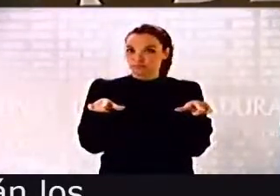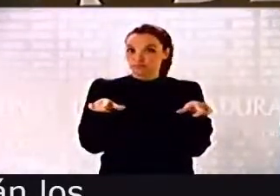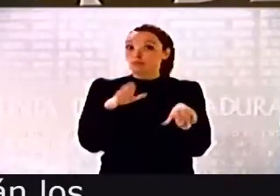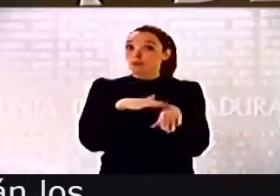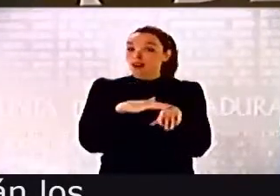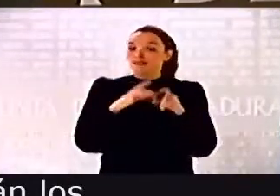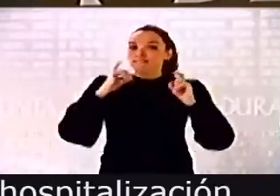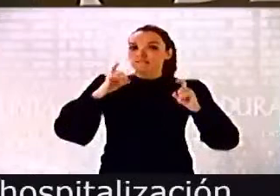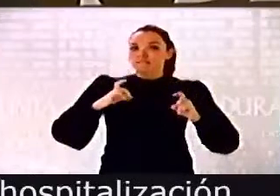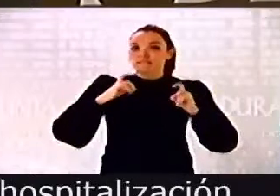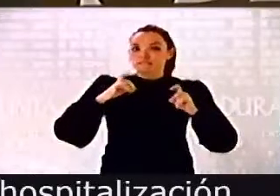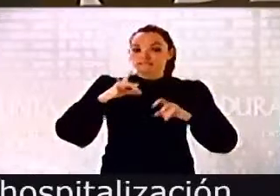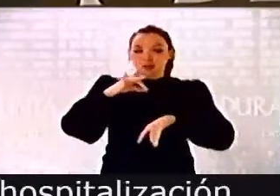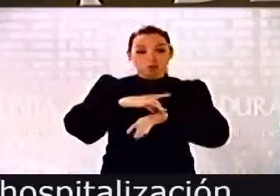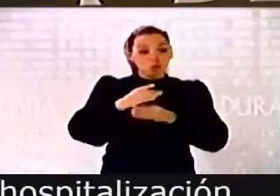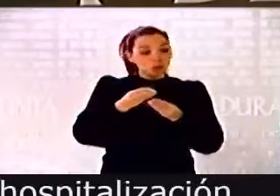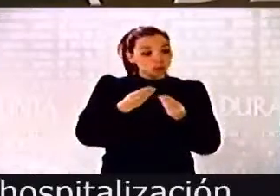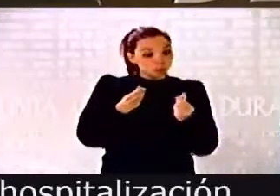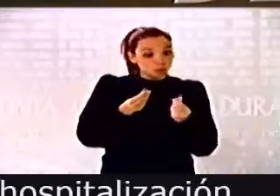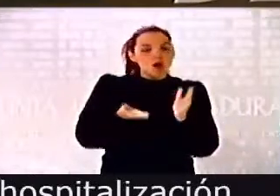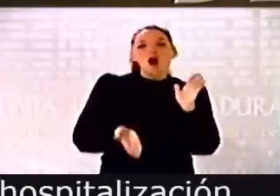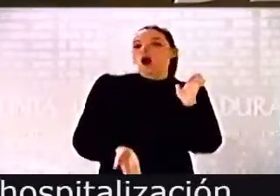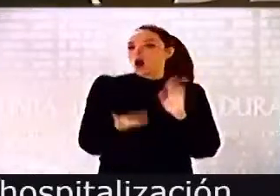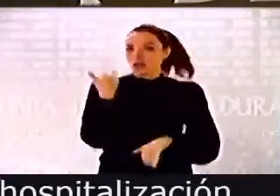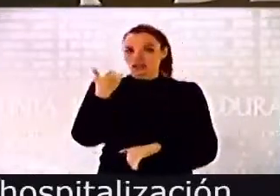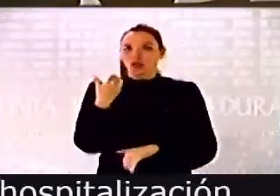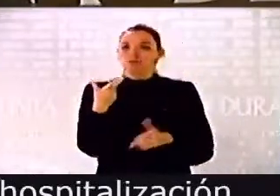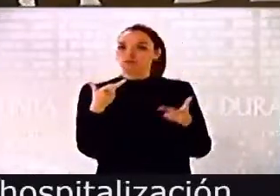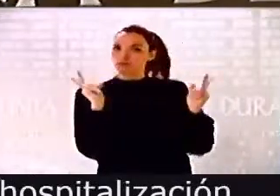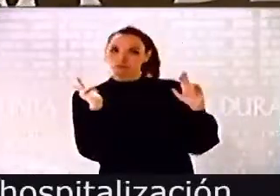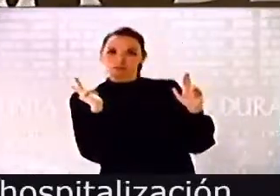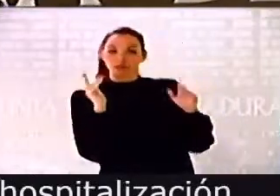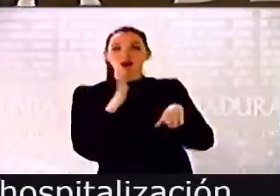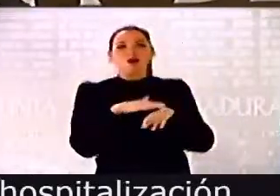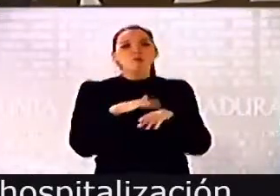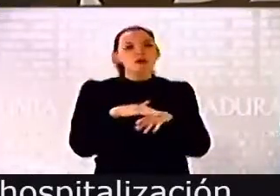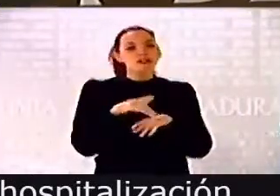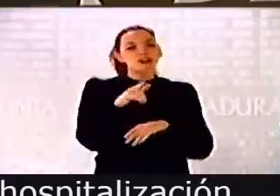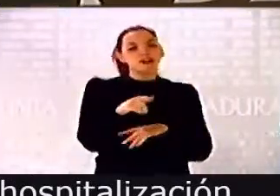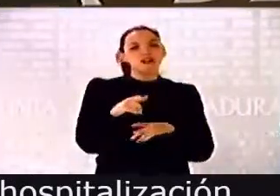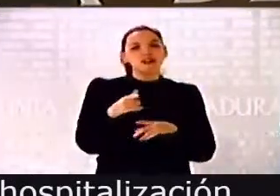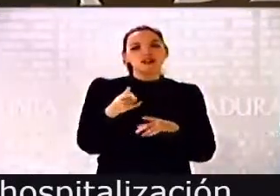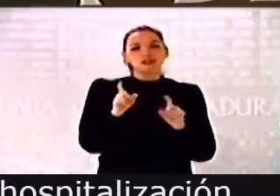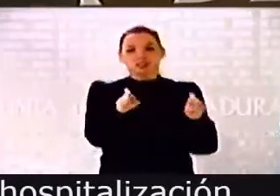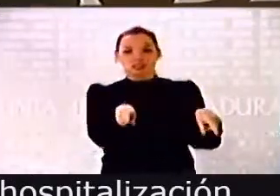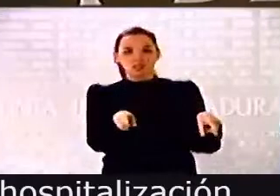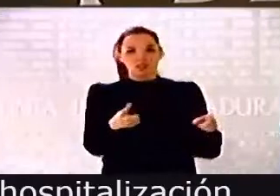altas hospitalarias si se produjesen, de tal suerte que no haya ningún periodo de inactividad